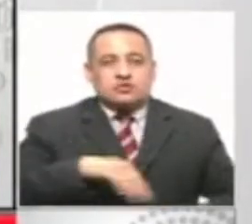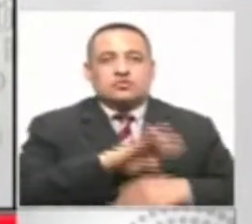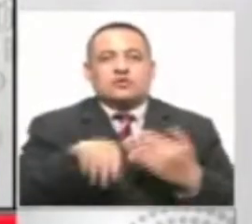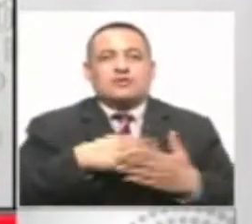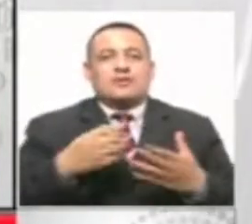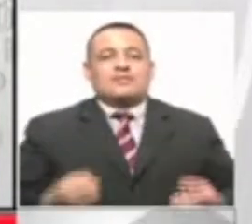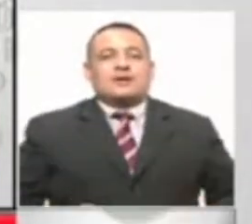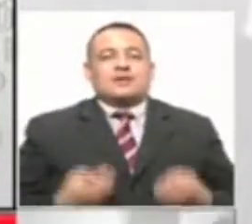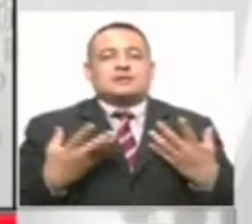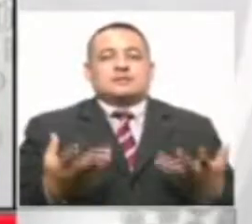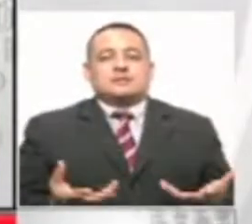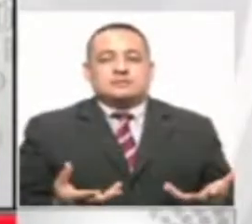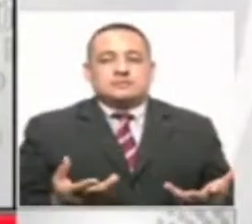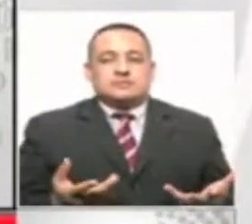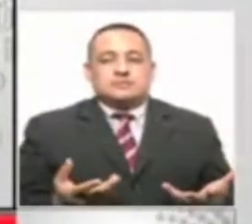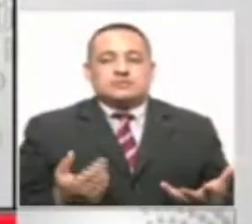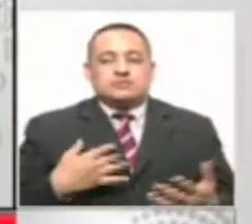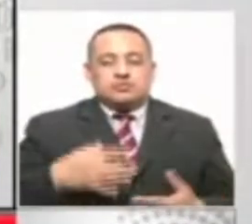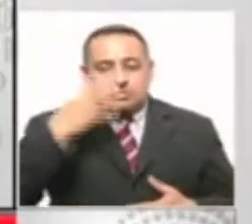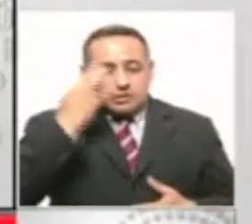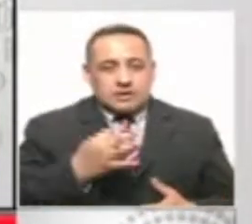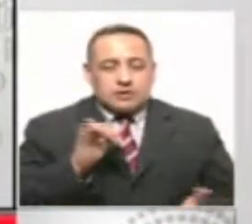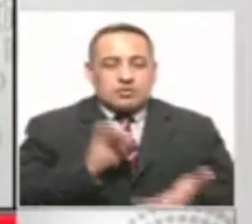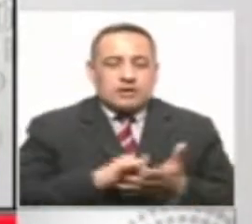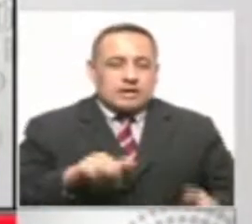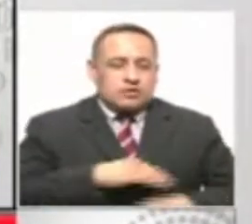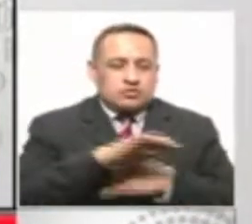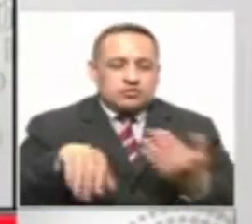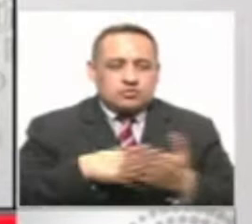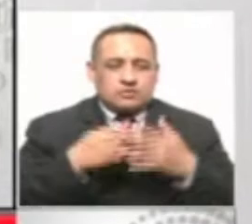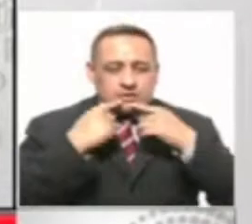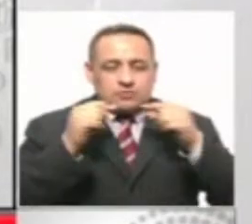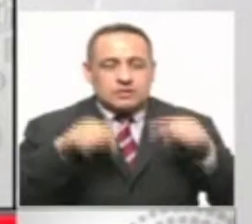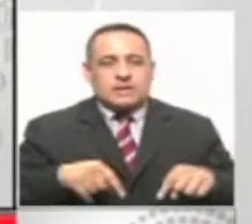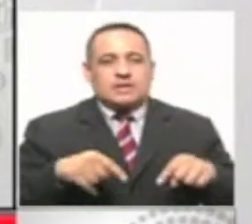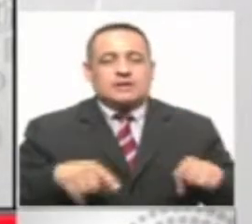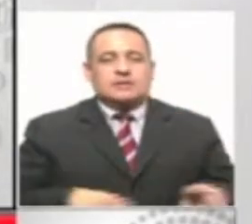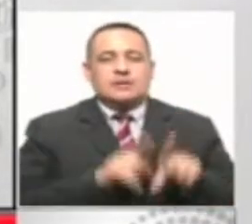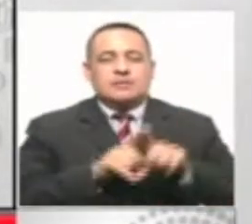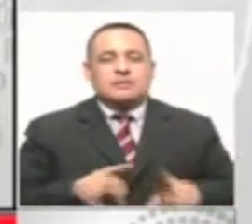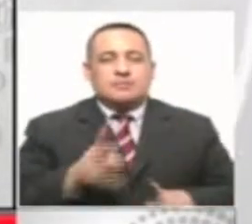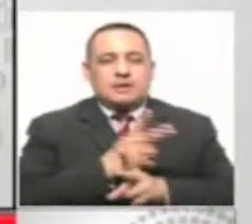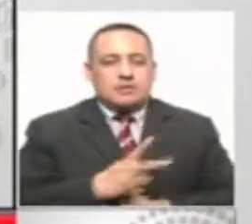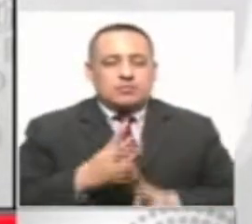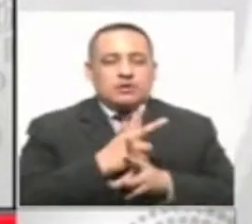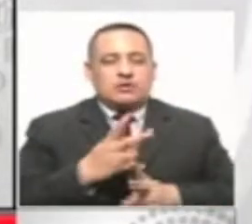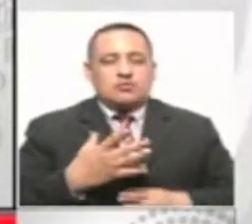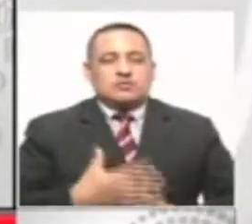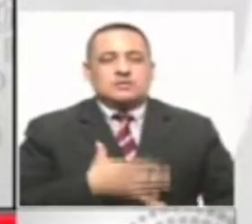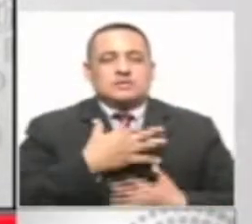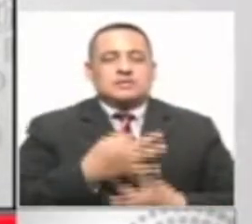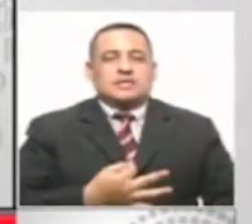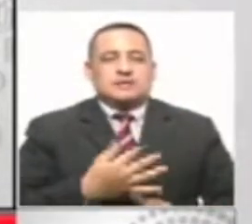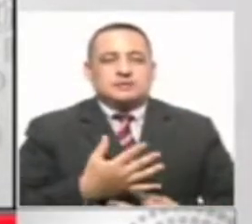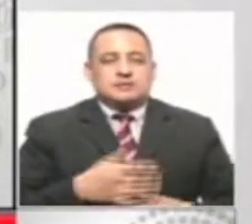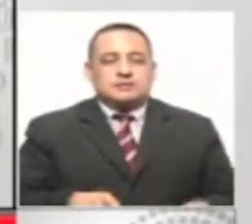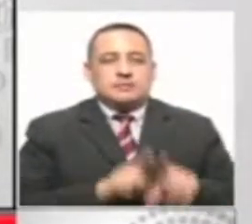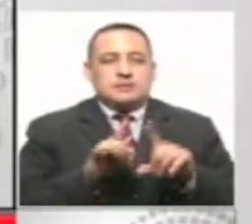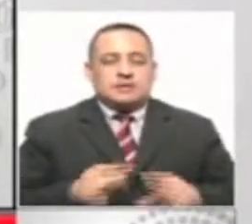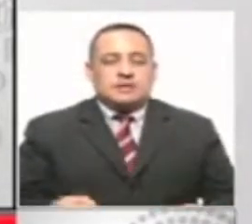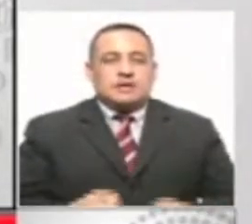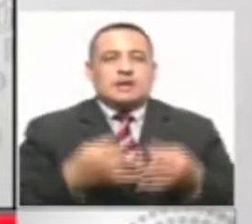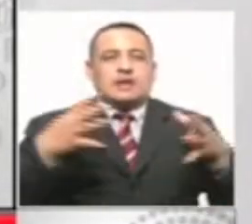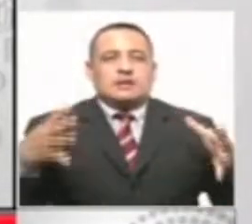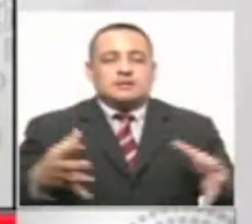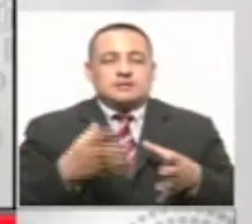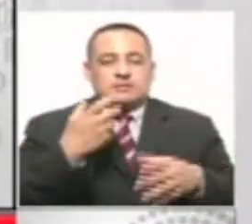felices. Creo que todos estamos aquí para cuidar los intereses de la gran mayoría